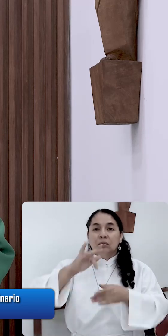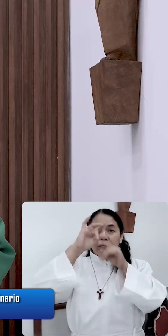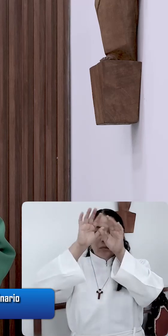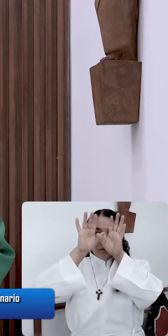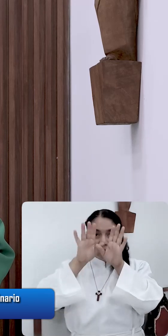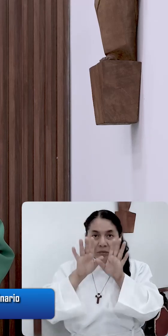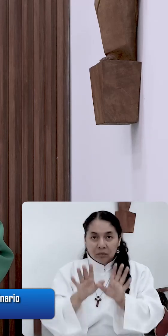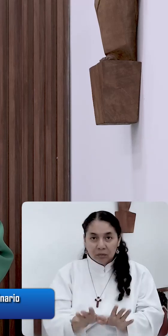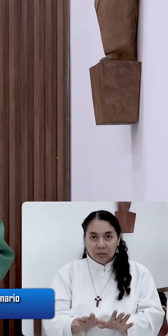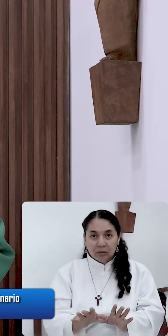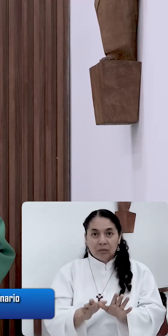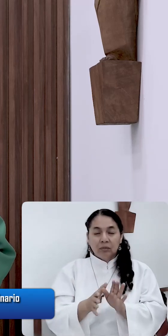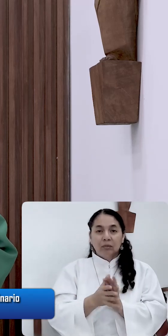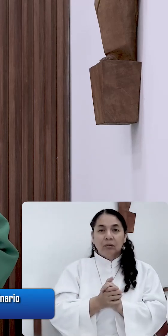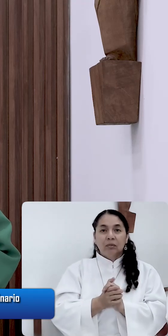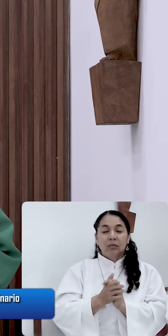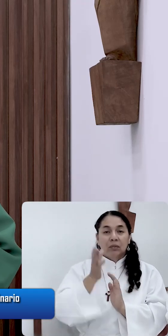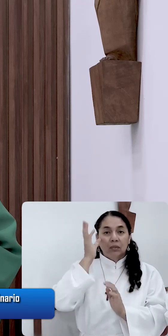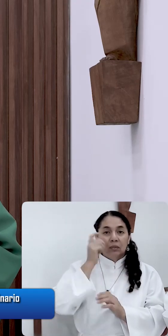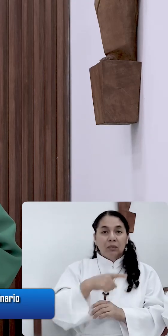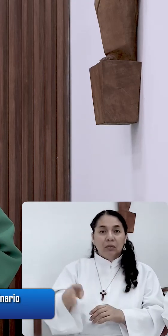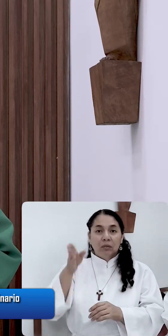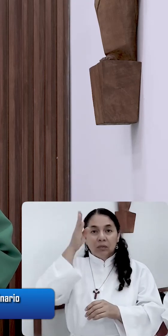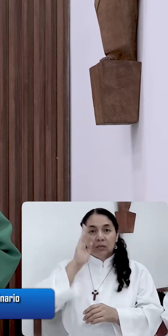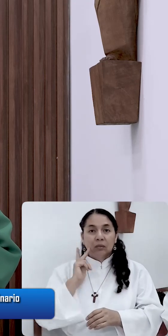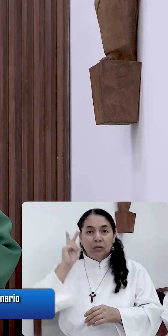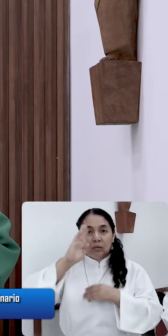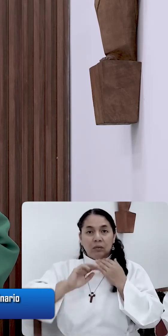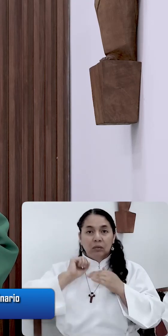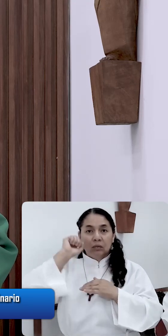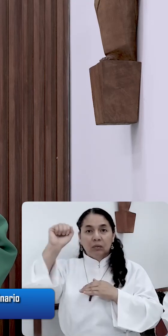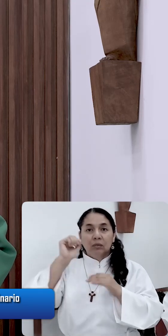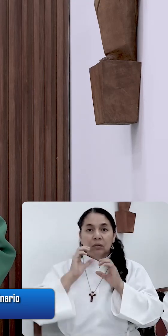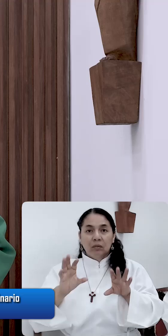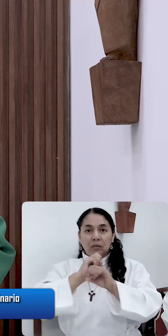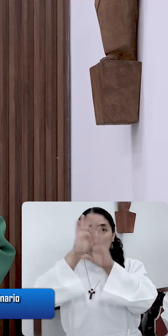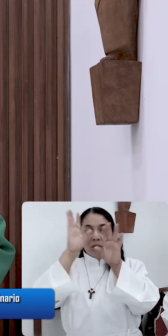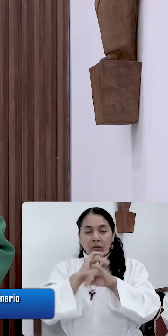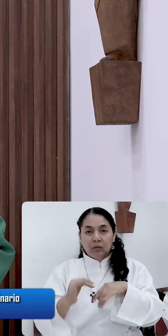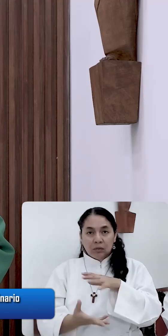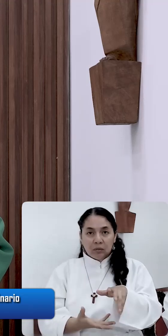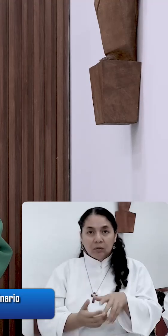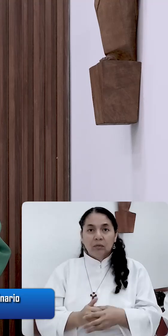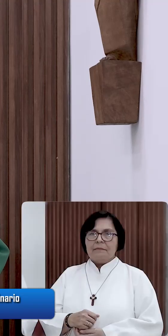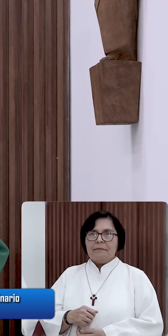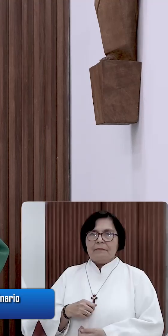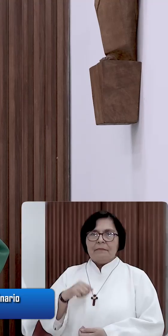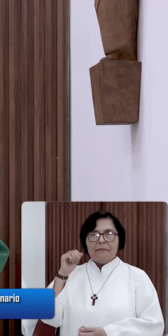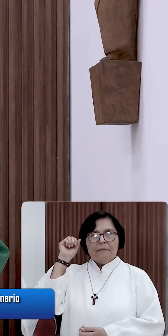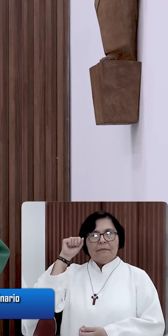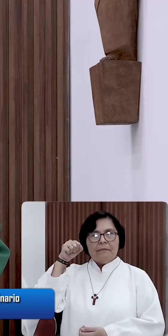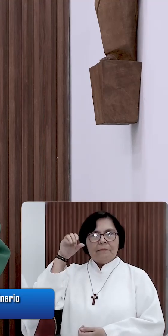Espíritu Santo. ¿Creen ustedes en Dios Padre Todopoderoso, Creador del cielo y de la tierra?